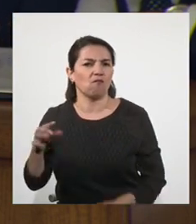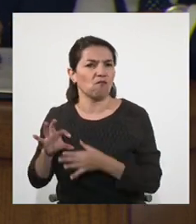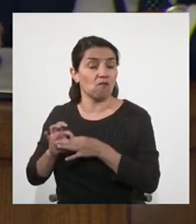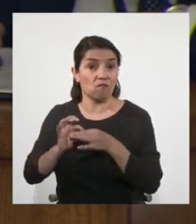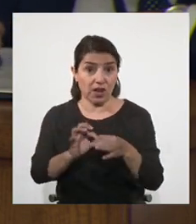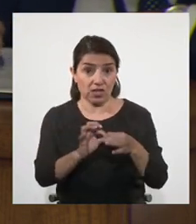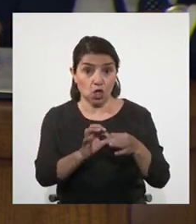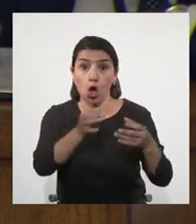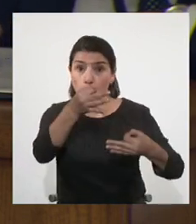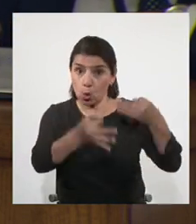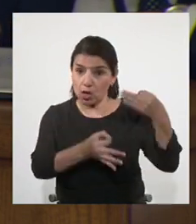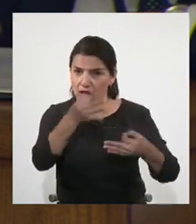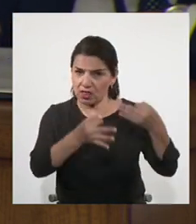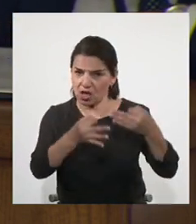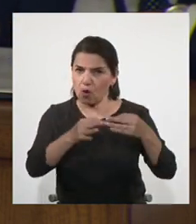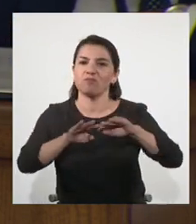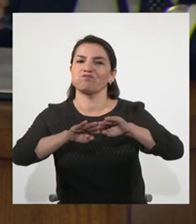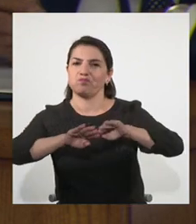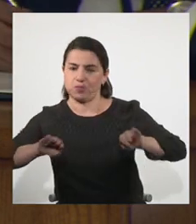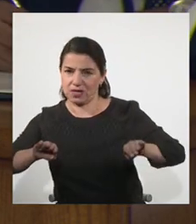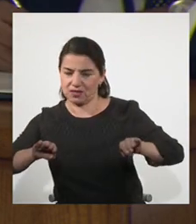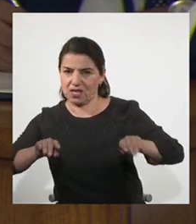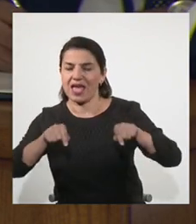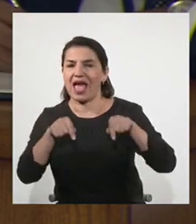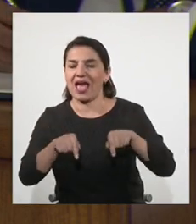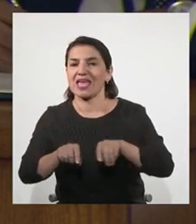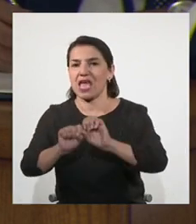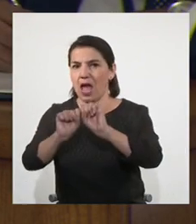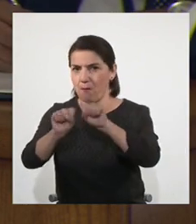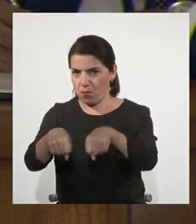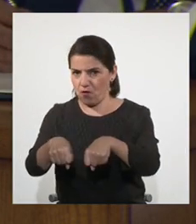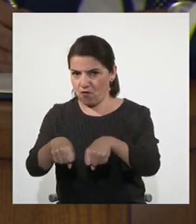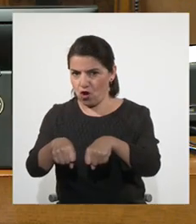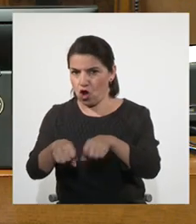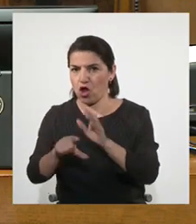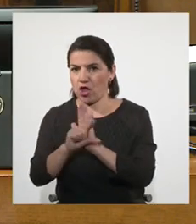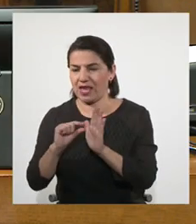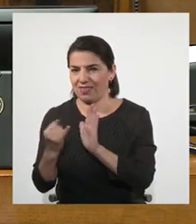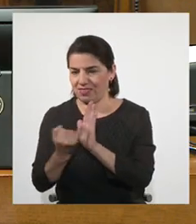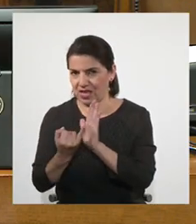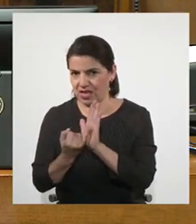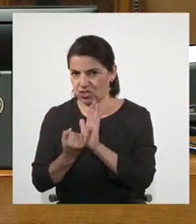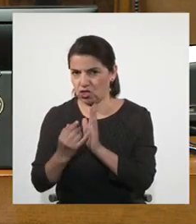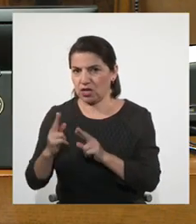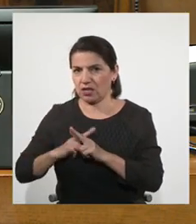con lo que aquí aconteció. Aquí lo concreto es que se aprobó la indicación de la senadora Allende.